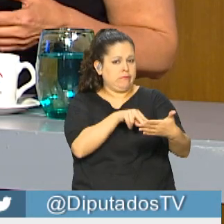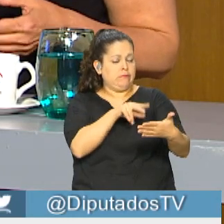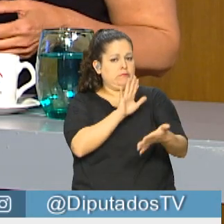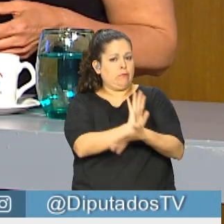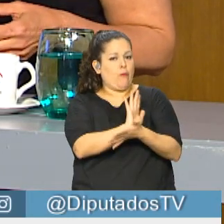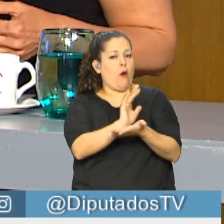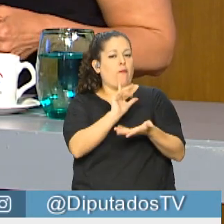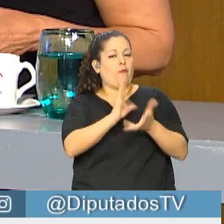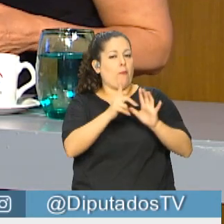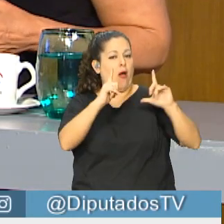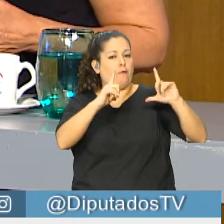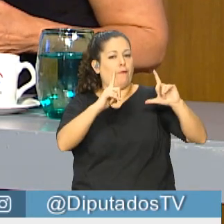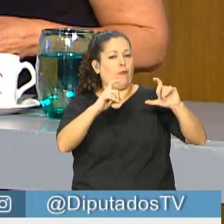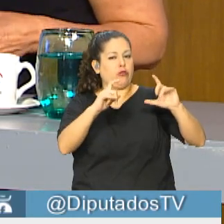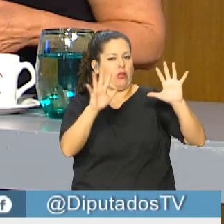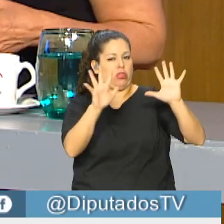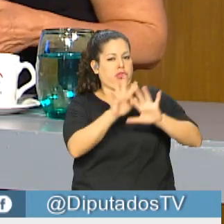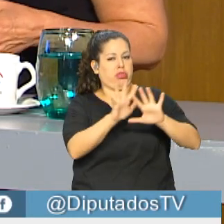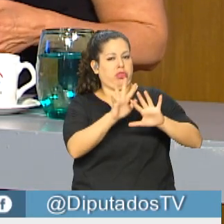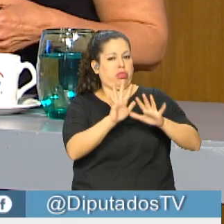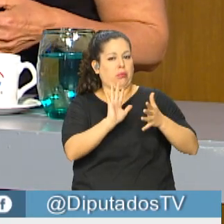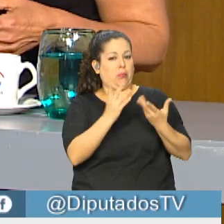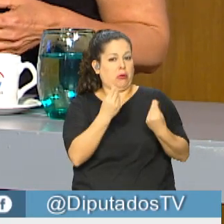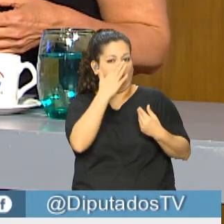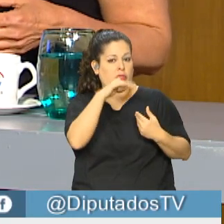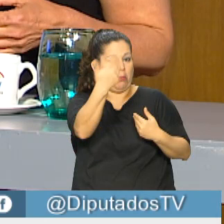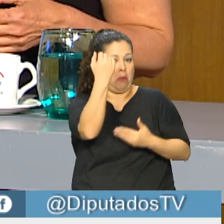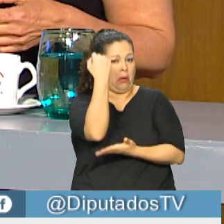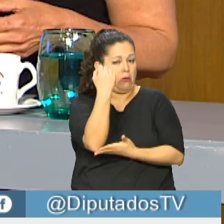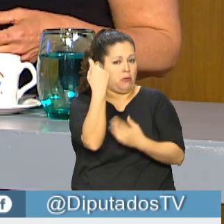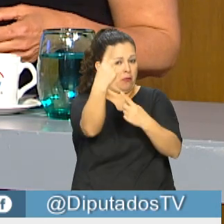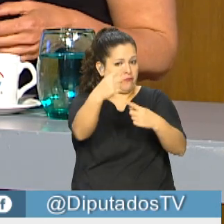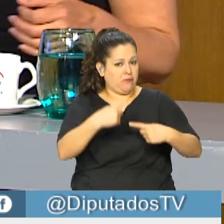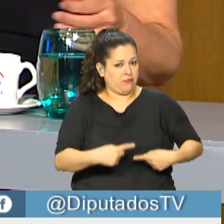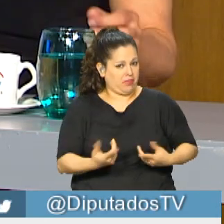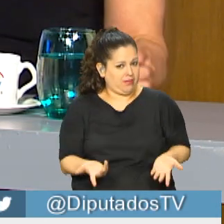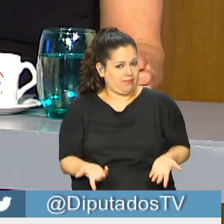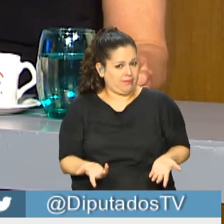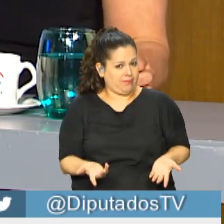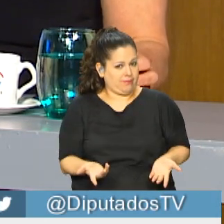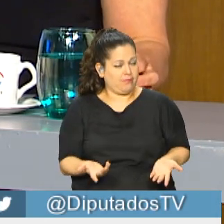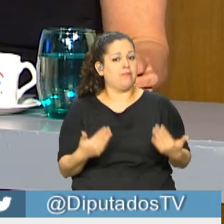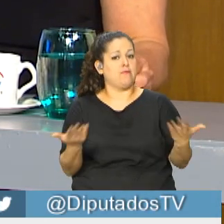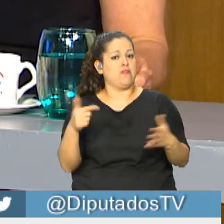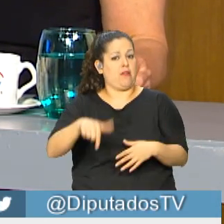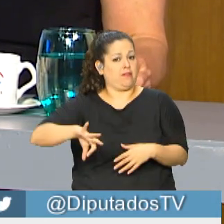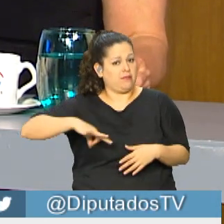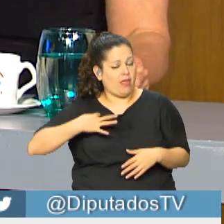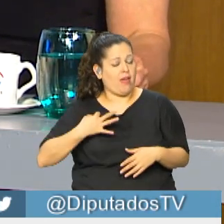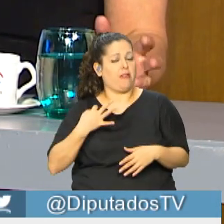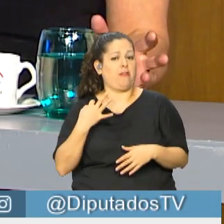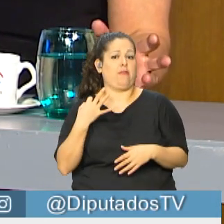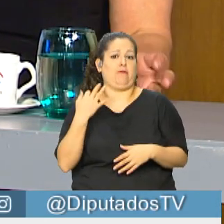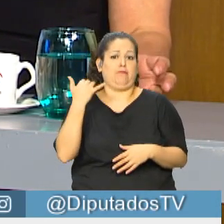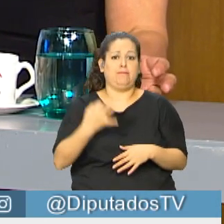que se prevé y lo que luego ocurre en la economía y en la política real. Así es que este año en particular, con